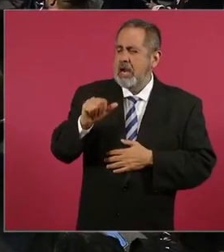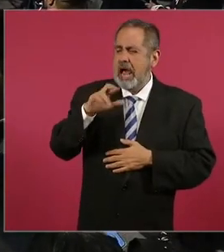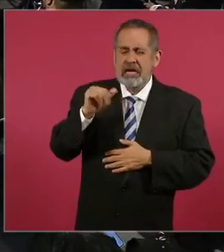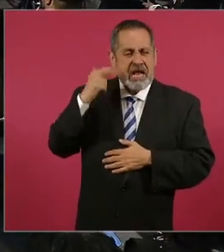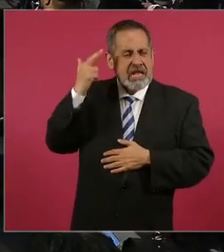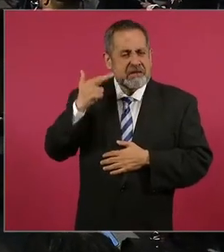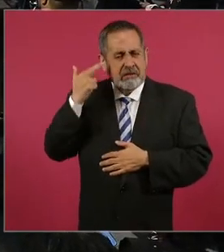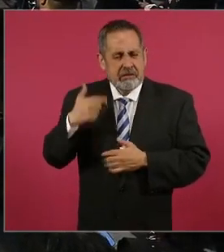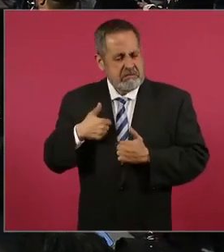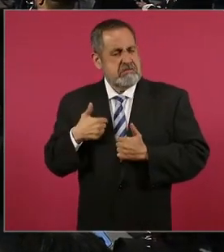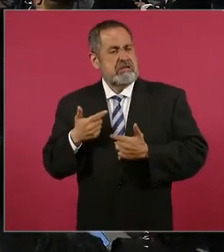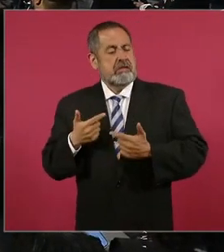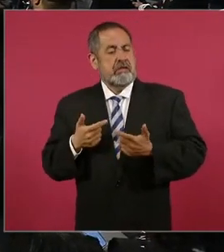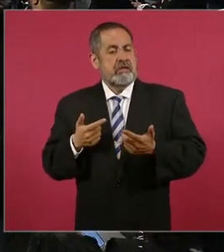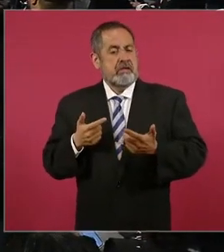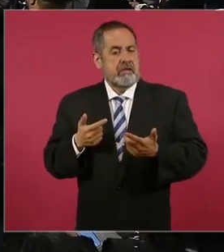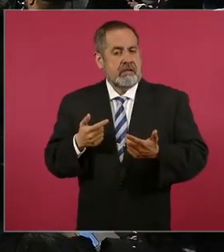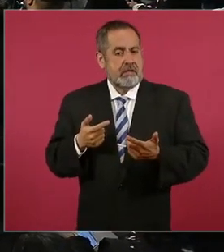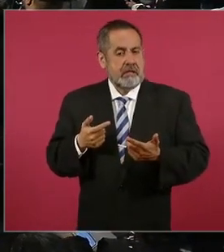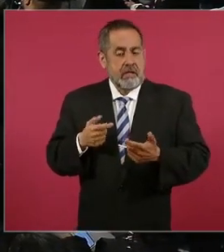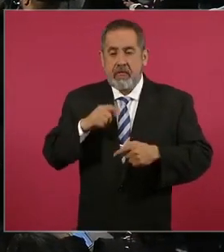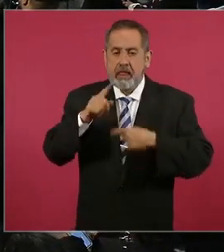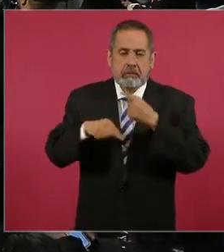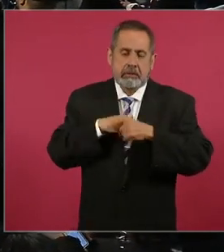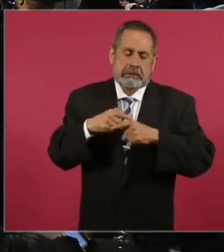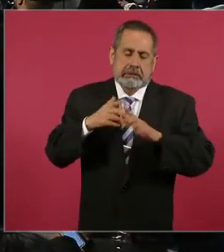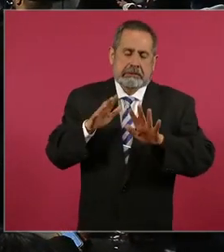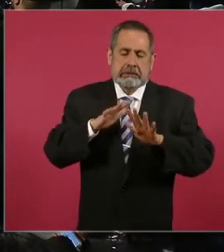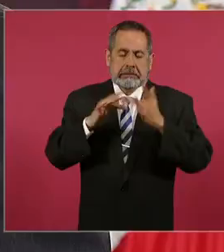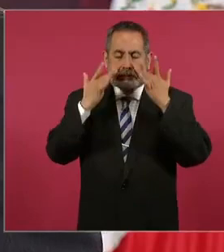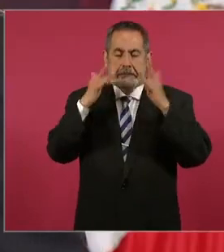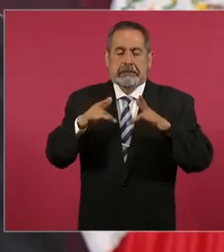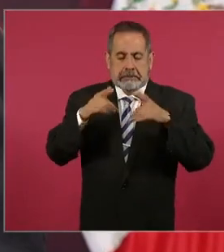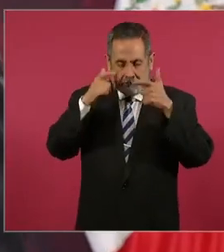y tiene que abdicar después